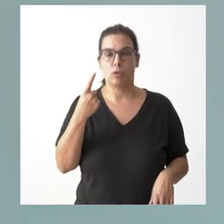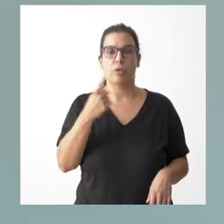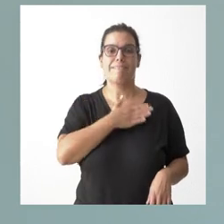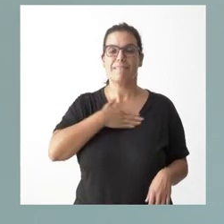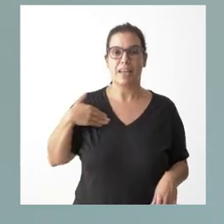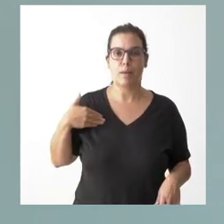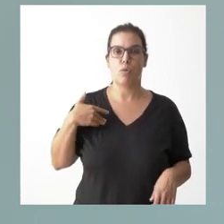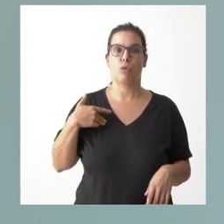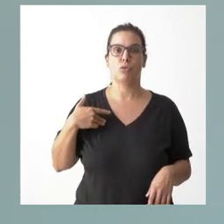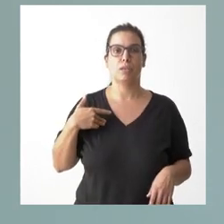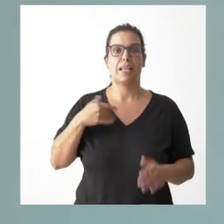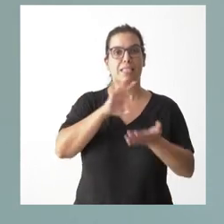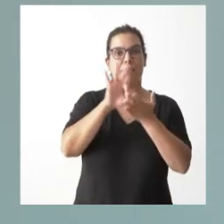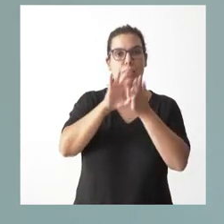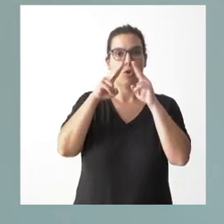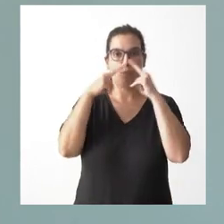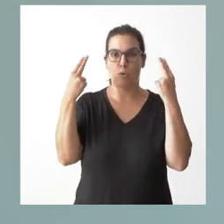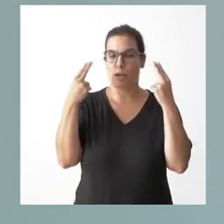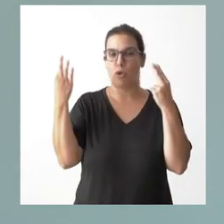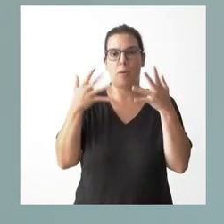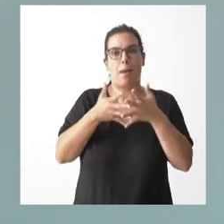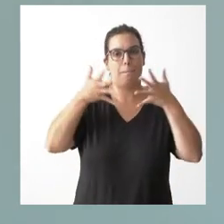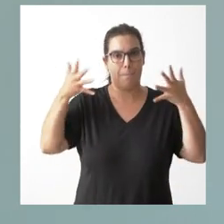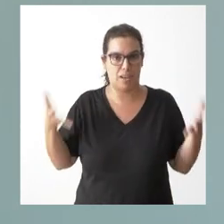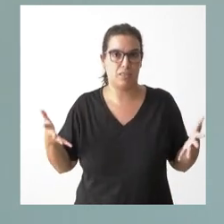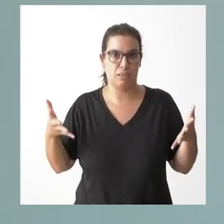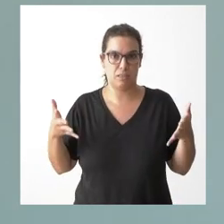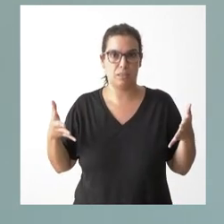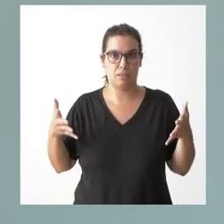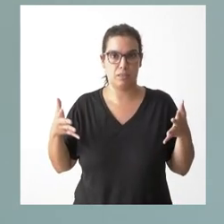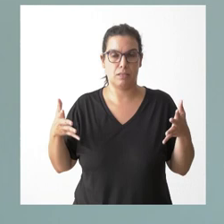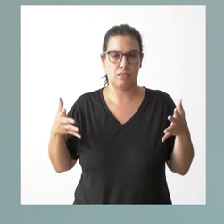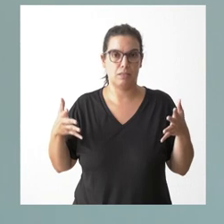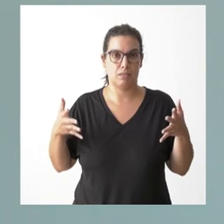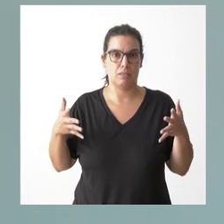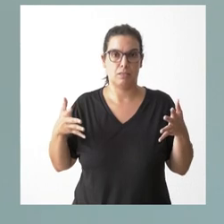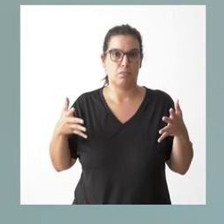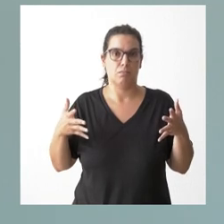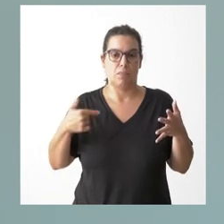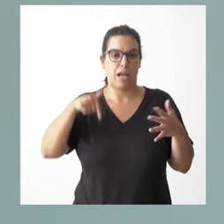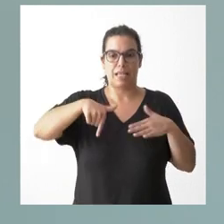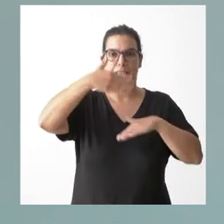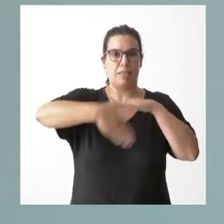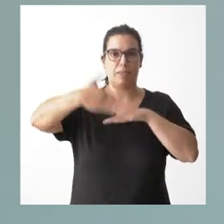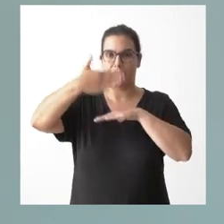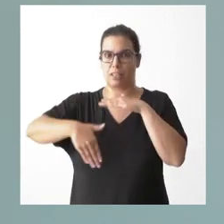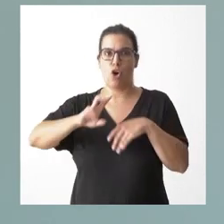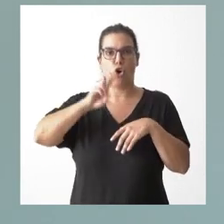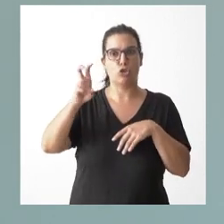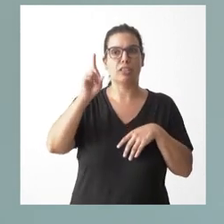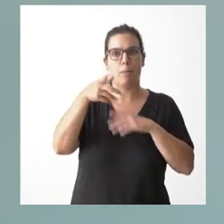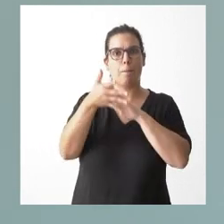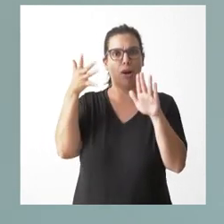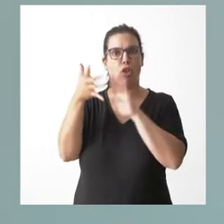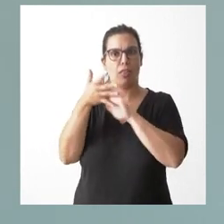nos parece que está muy limitado en el caso de Castilla y León y debiera extenderse a otras líneas de alta velocidad que reúnen también condiciones